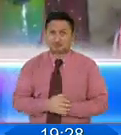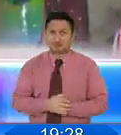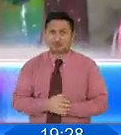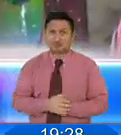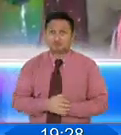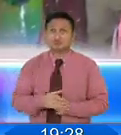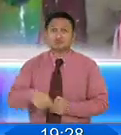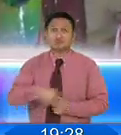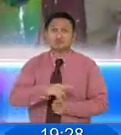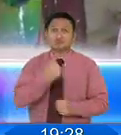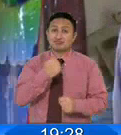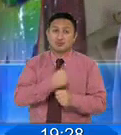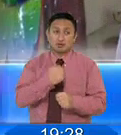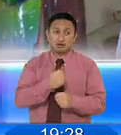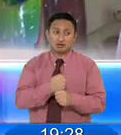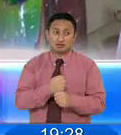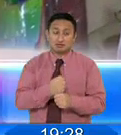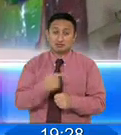de más